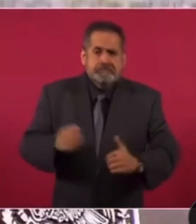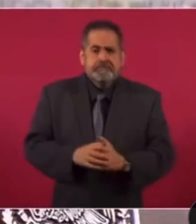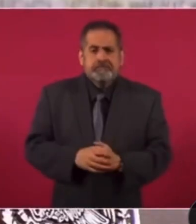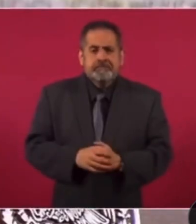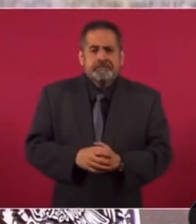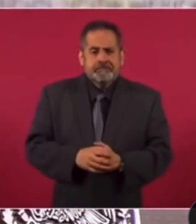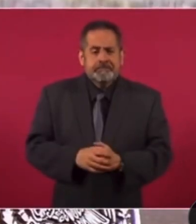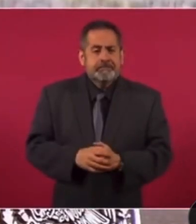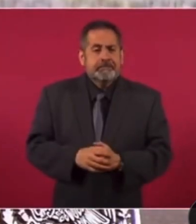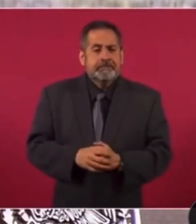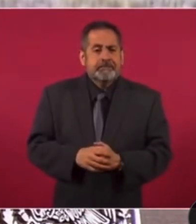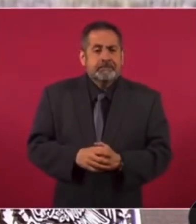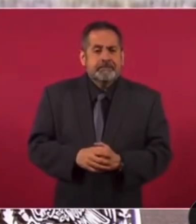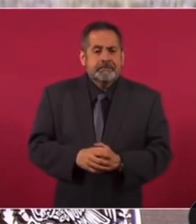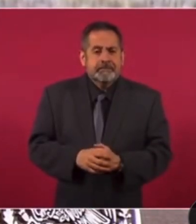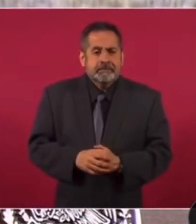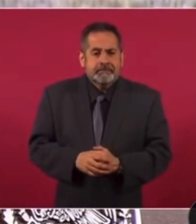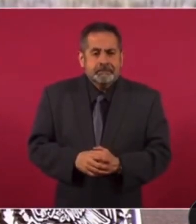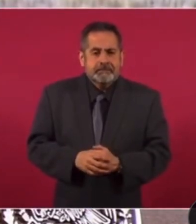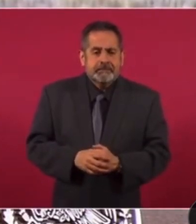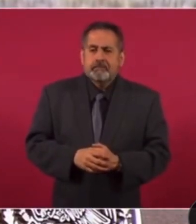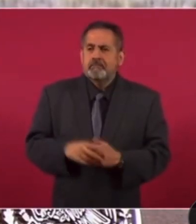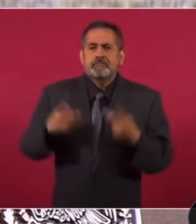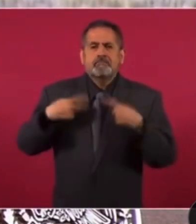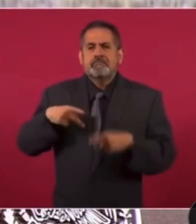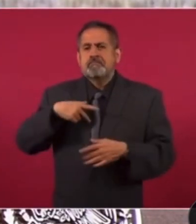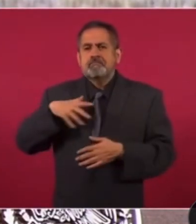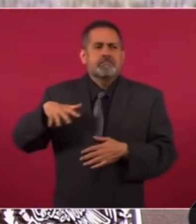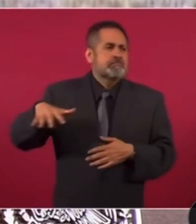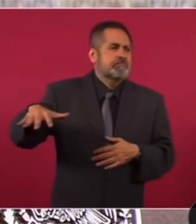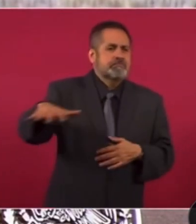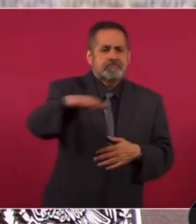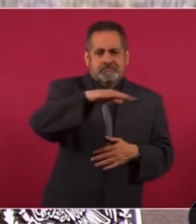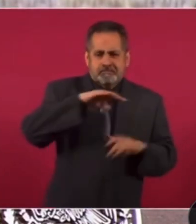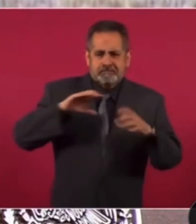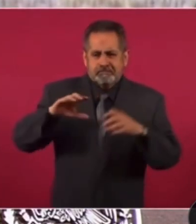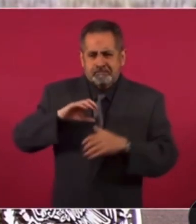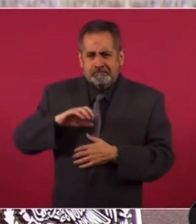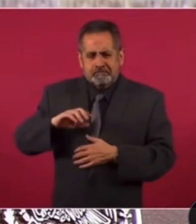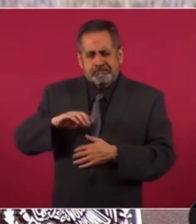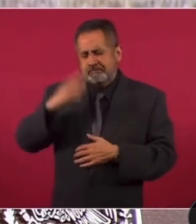ya hay un pueblo muy politizado